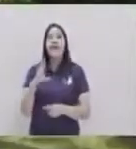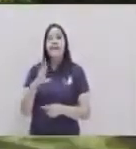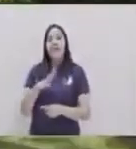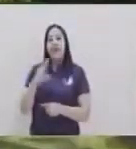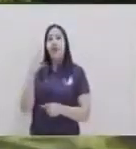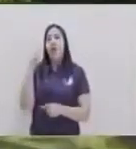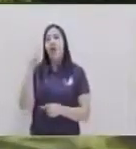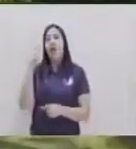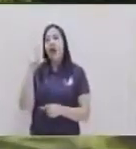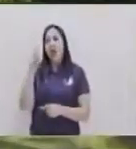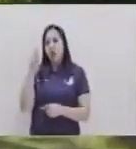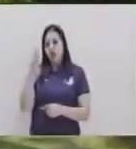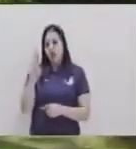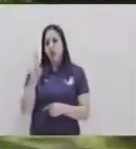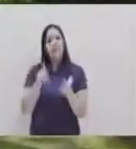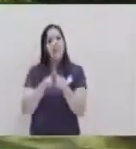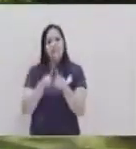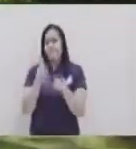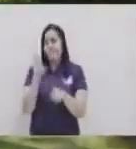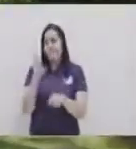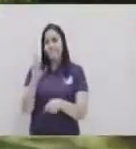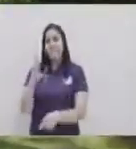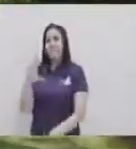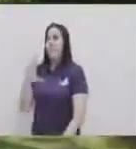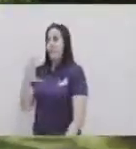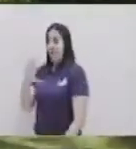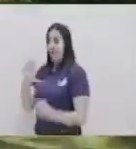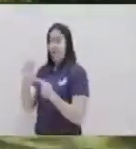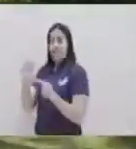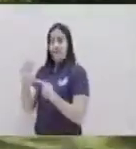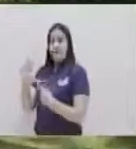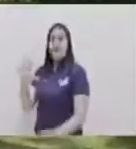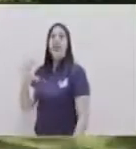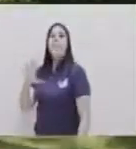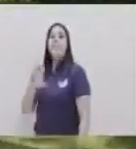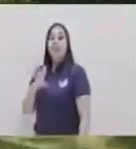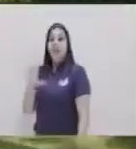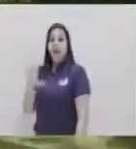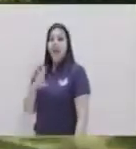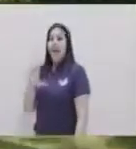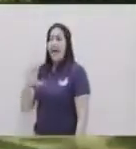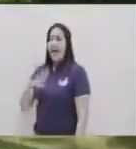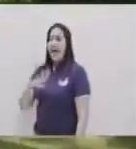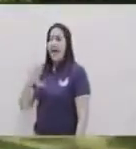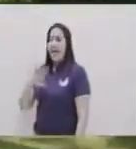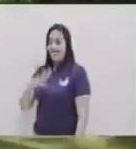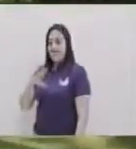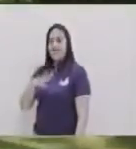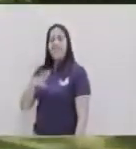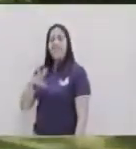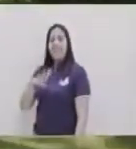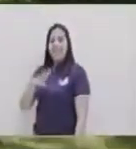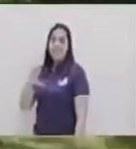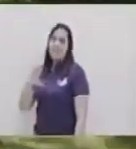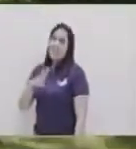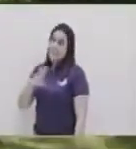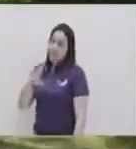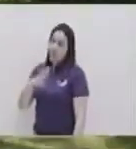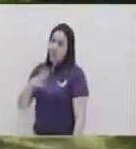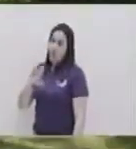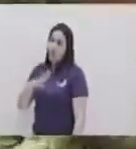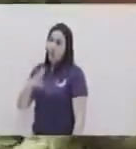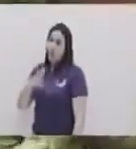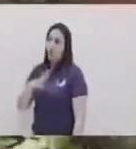calor. Siempre con nuestra palma de la mano viendo hacia el piso, nuestro dedo pulgar toca levemente a la altura del pecho y